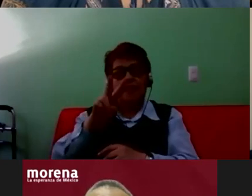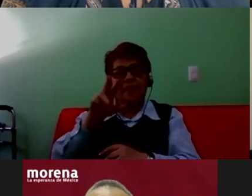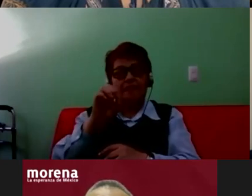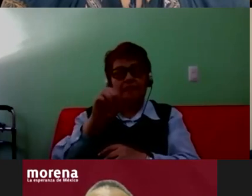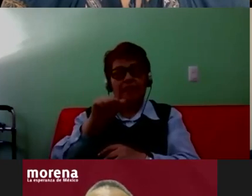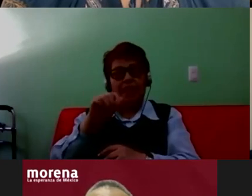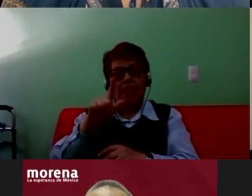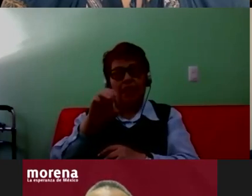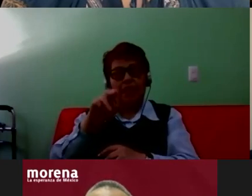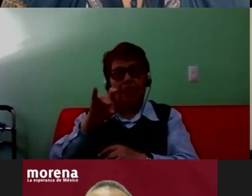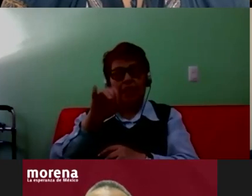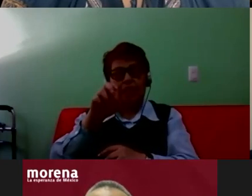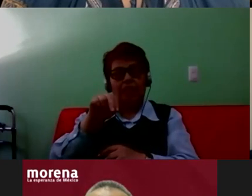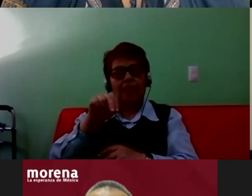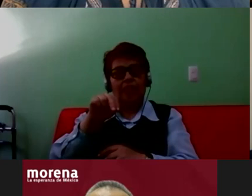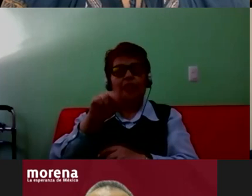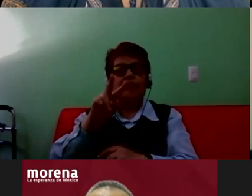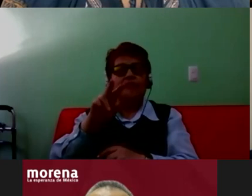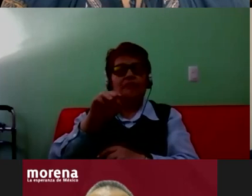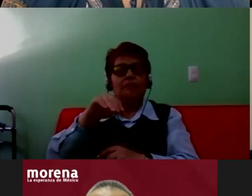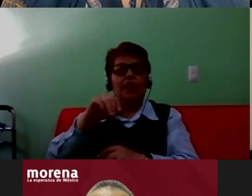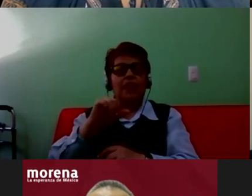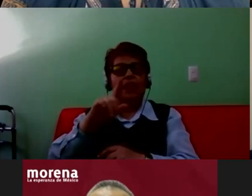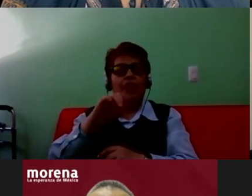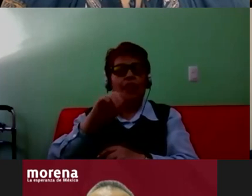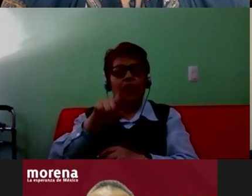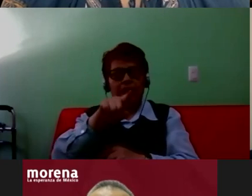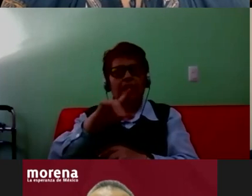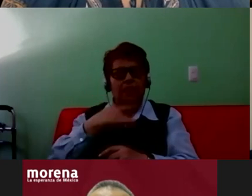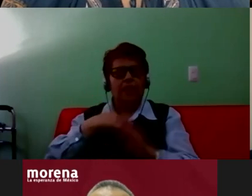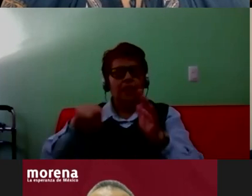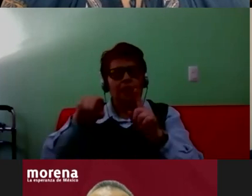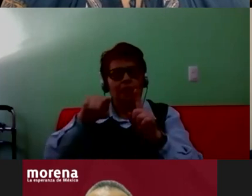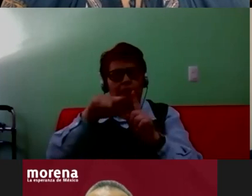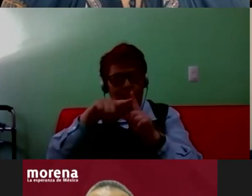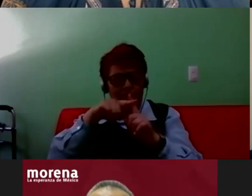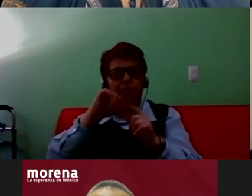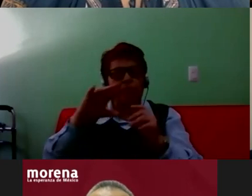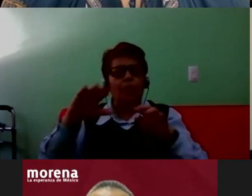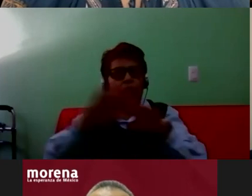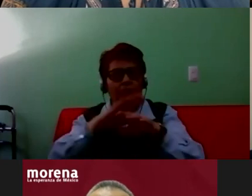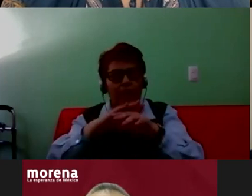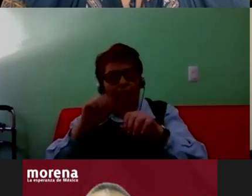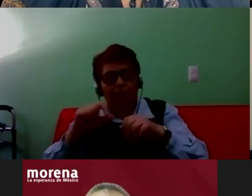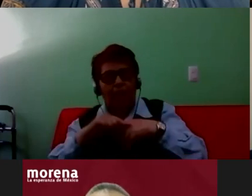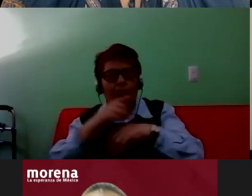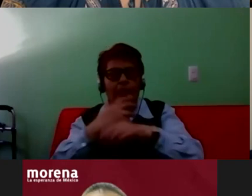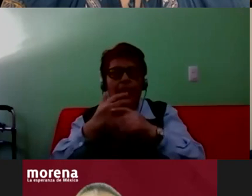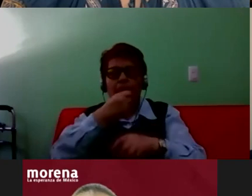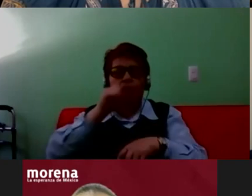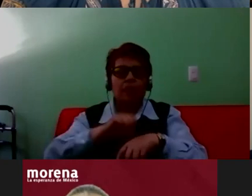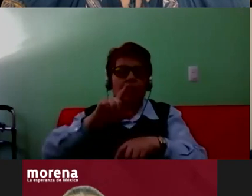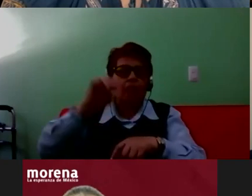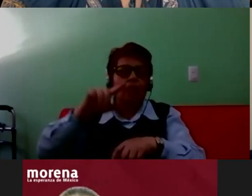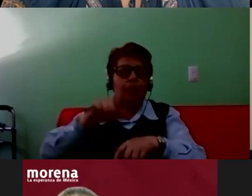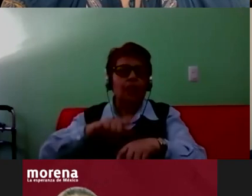Maldonado, integrante de la comisión, y el dictamen se presenta en sentido positivo con modificaciones para que el exhorto se realice a la Secretaría de